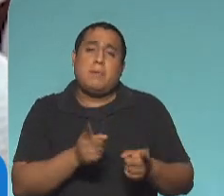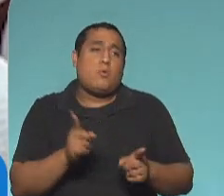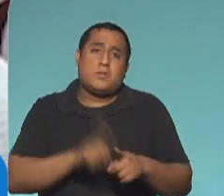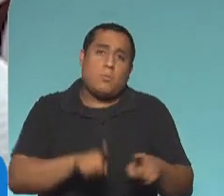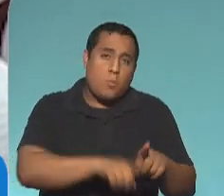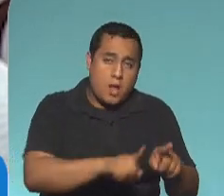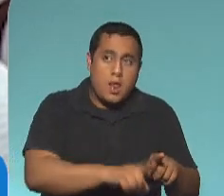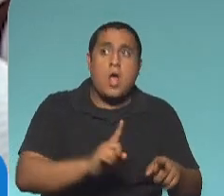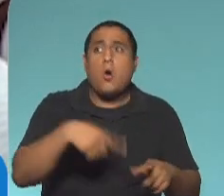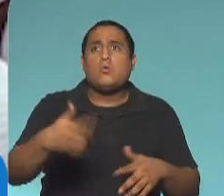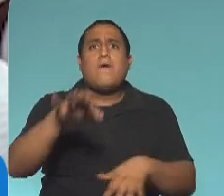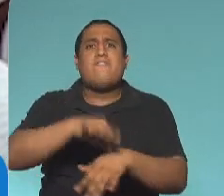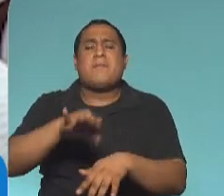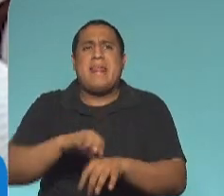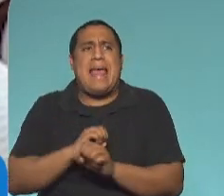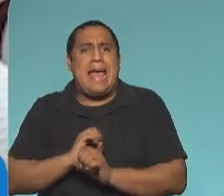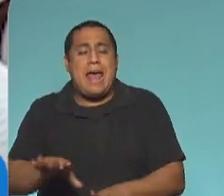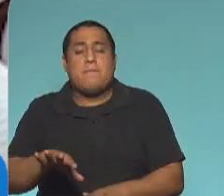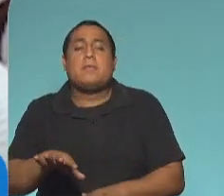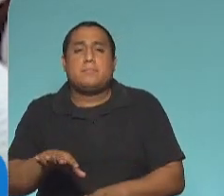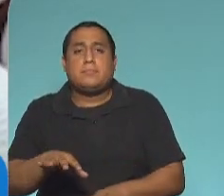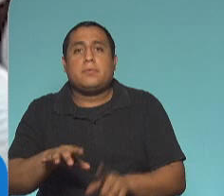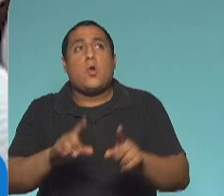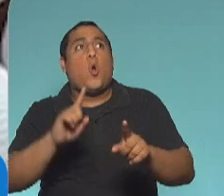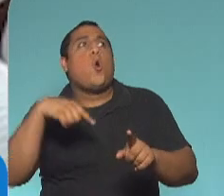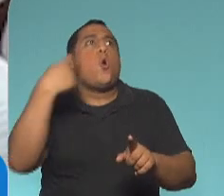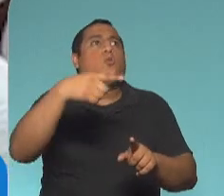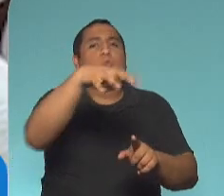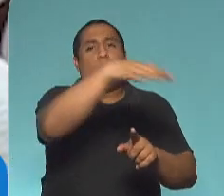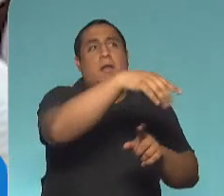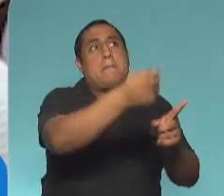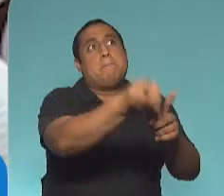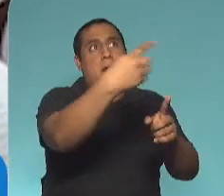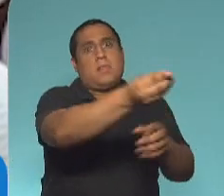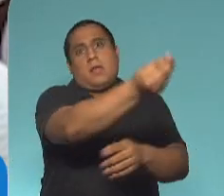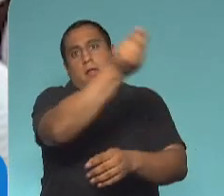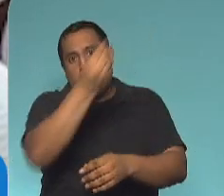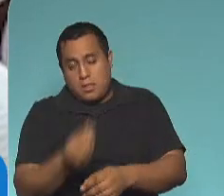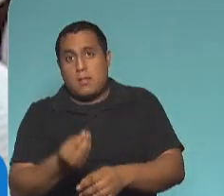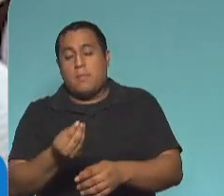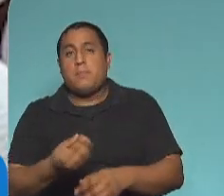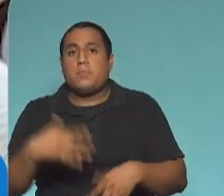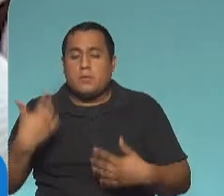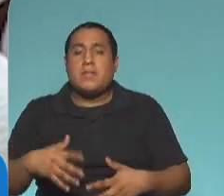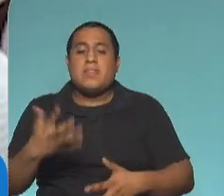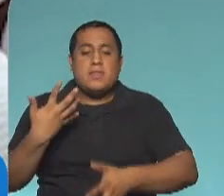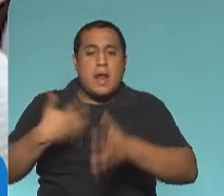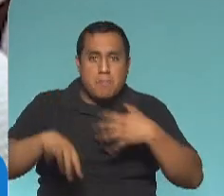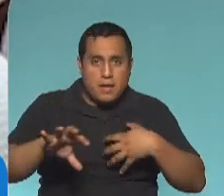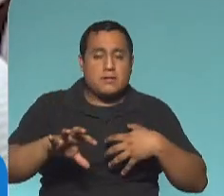con patologías complejas que han sido derivados de otros lugares del país, hemos superado el histórico de